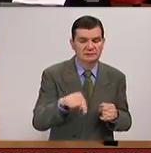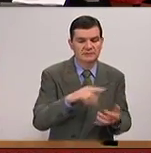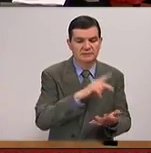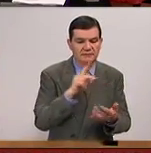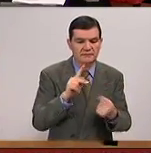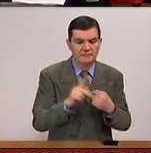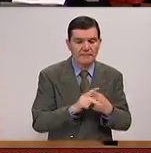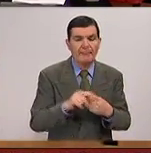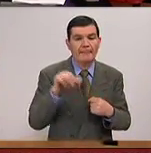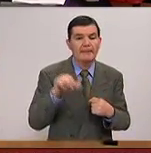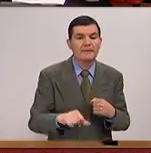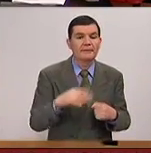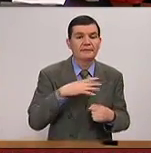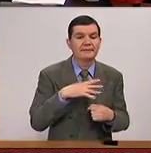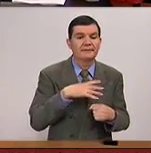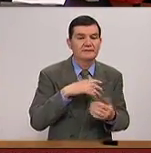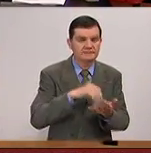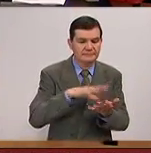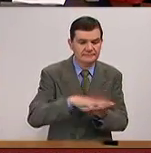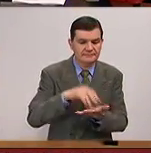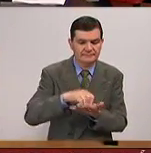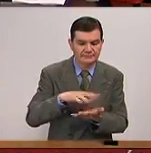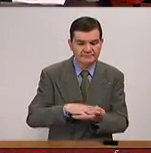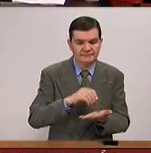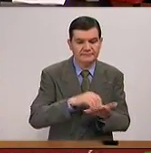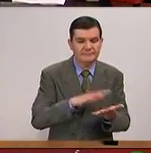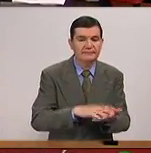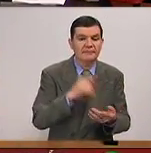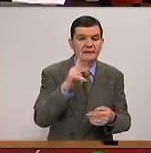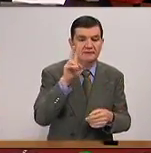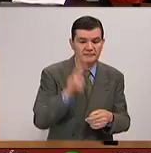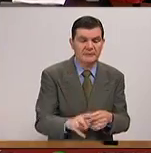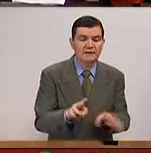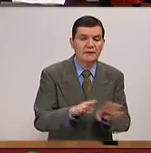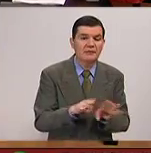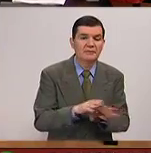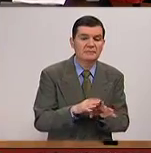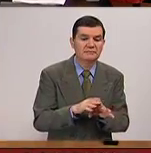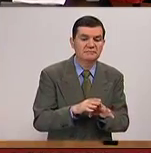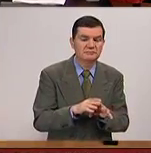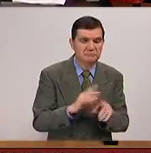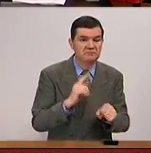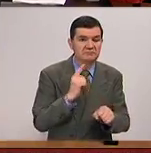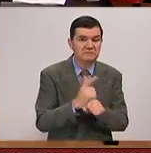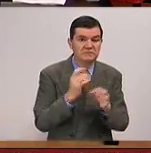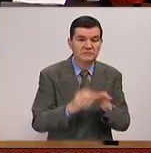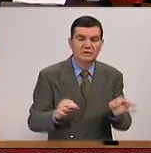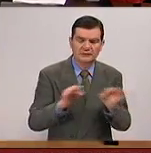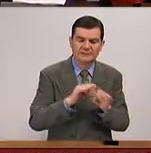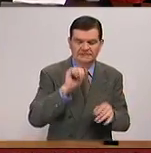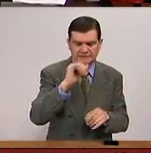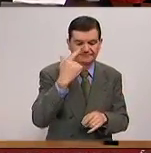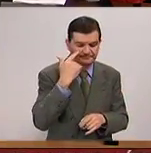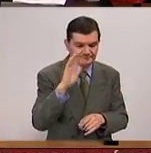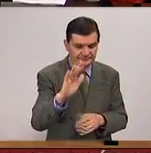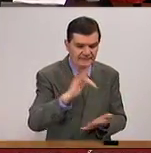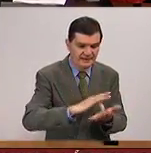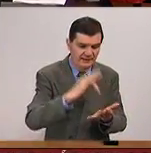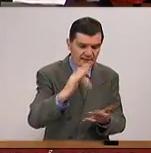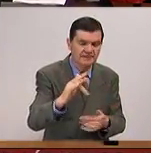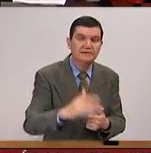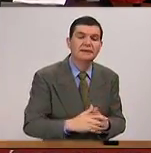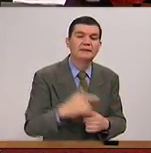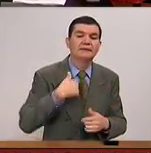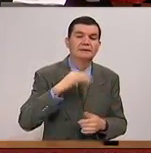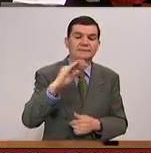país, y hoy traes unos datos pues que son de tomarse muy en cuenta, ¿no? Fíjate que sí, Pati, muchísimas gracias